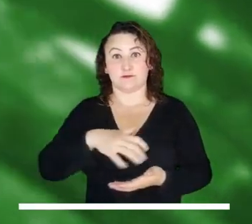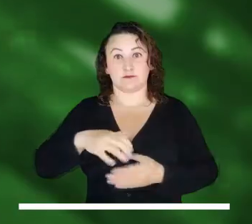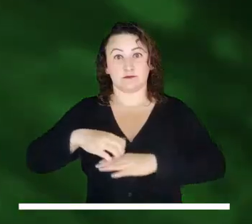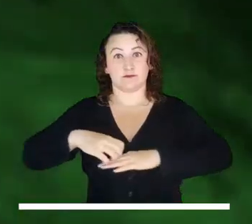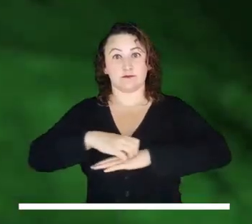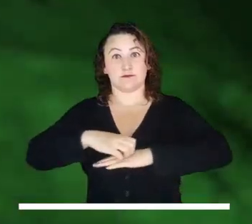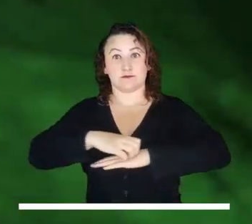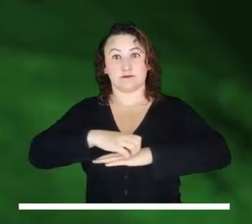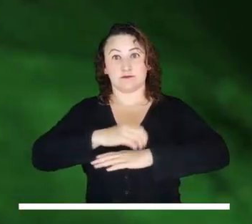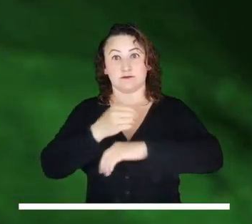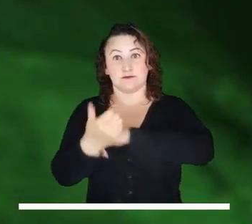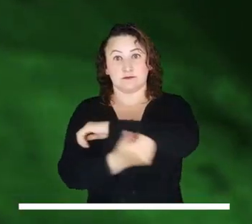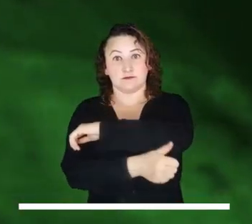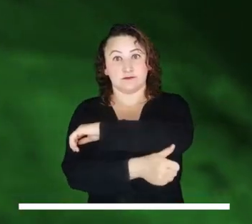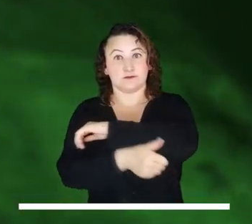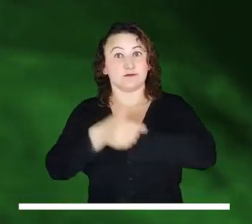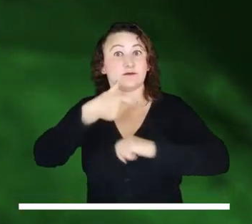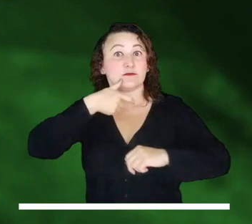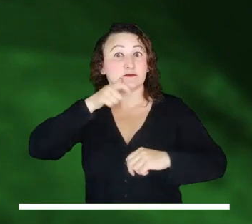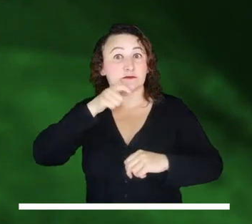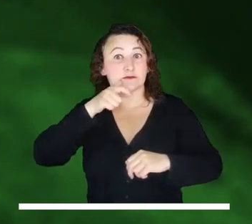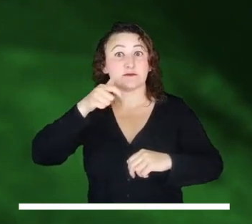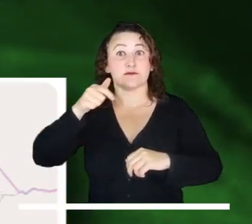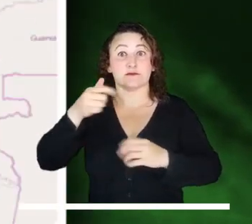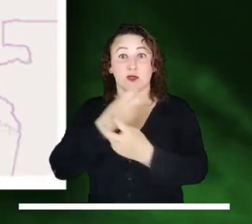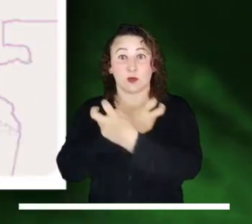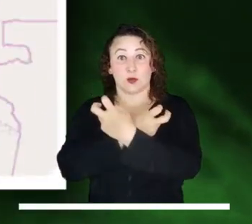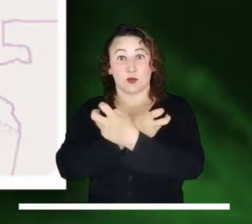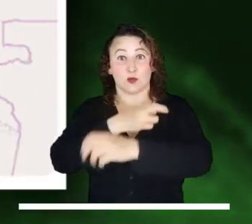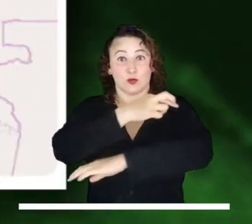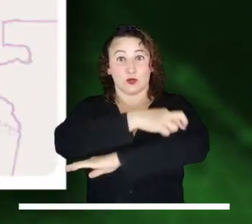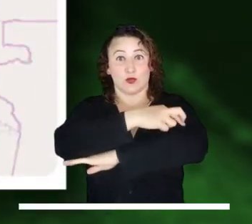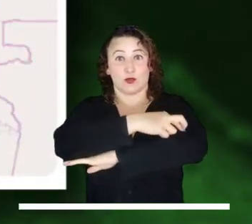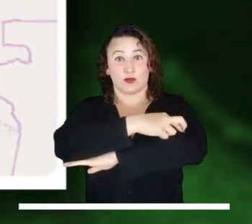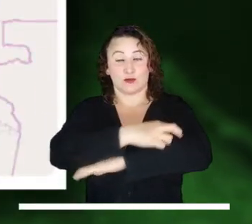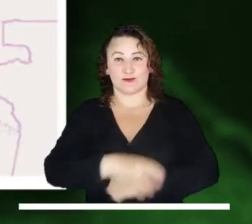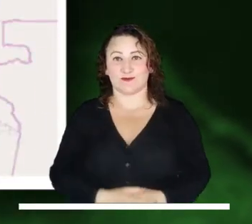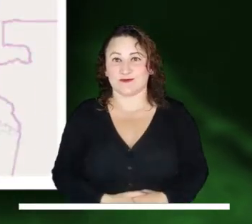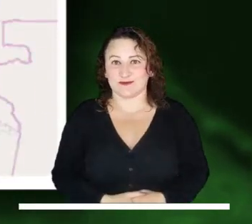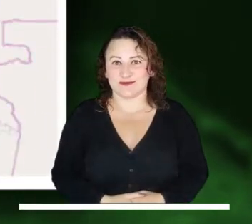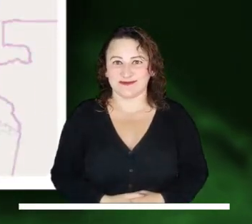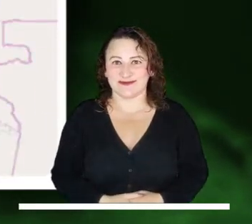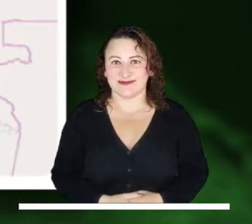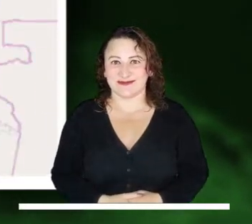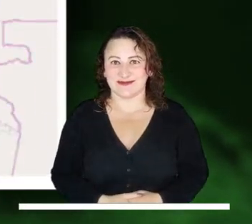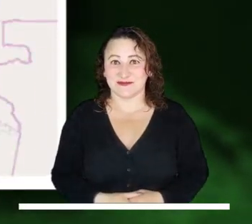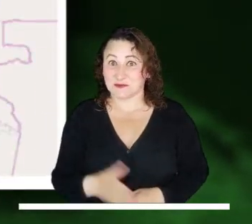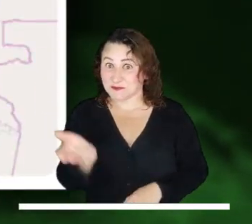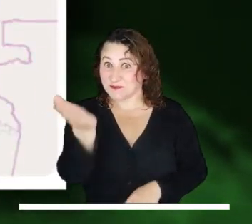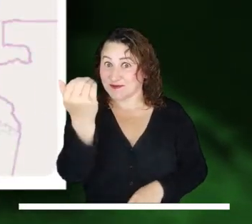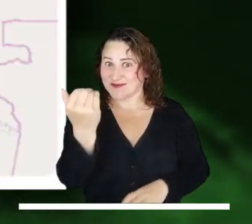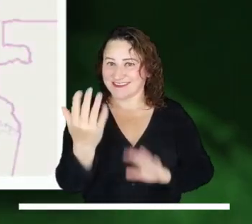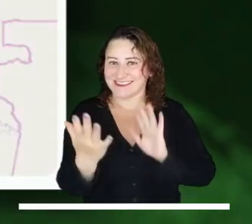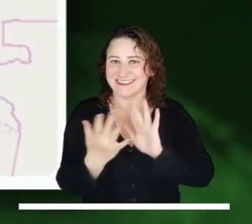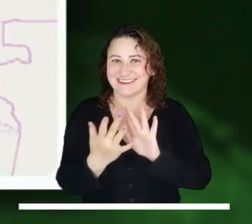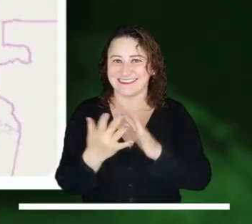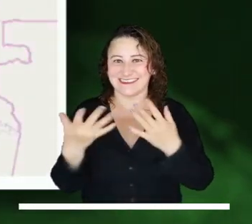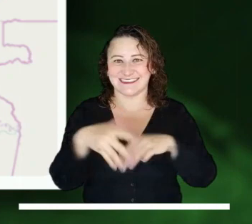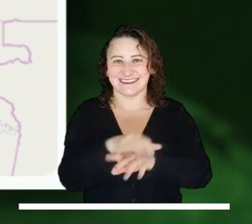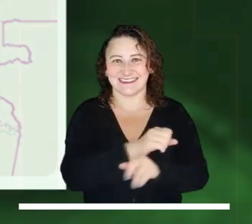Valle del Cauca, Quindío, Santander, Tolima, Boyacá, Caldas, Huila y Putumayo.